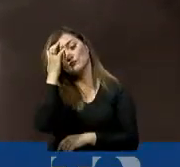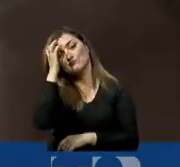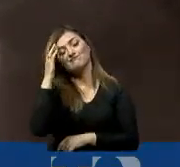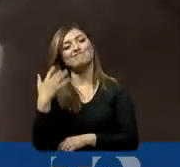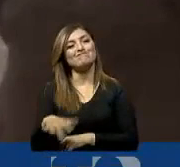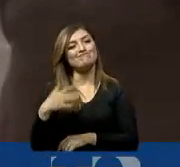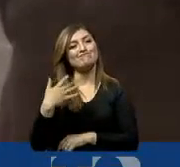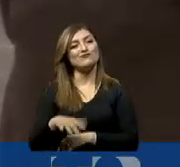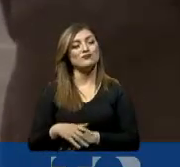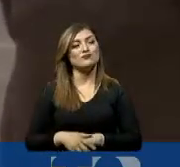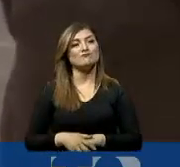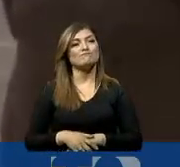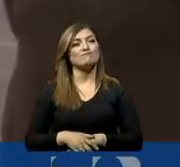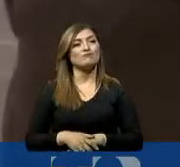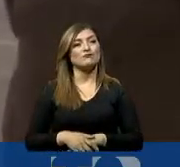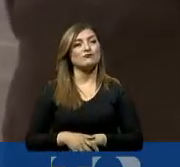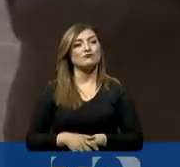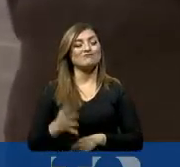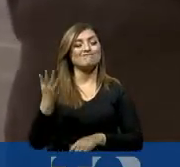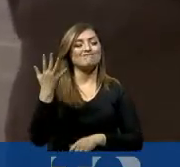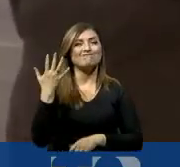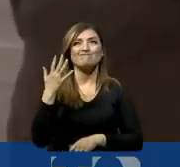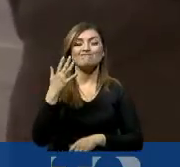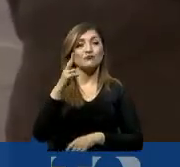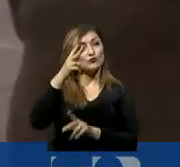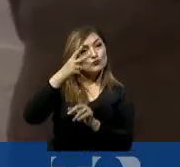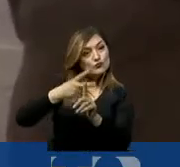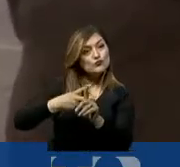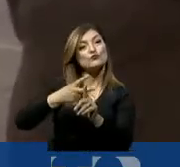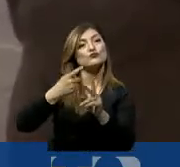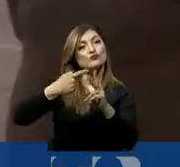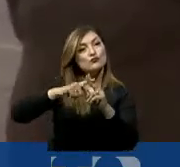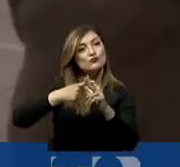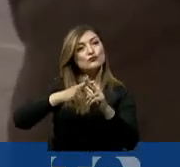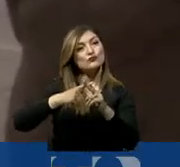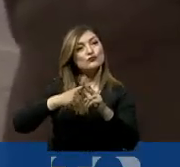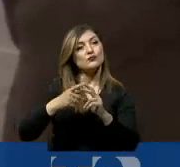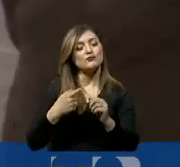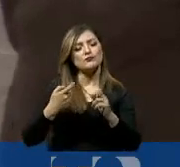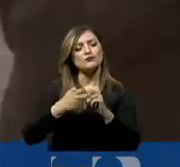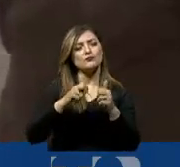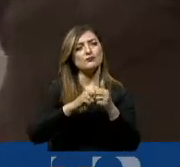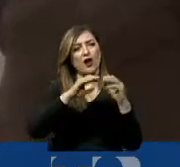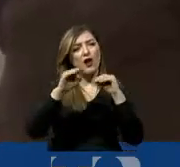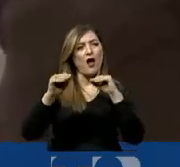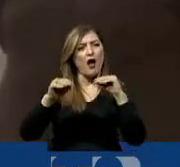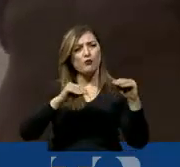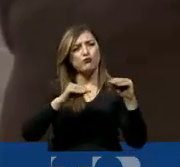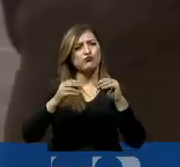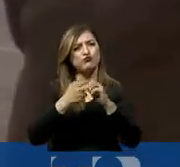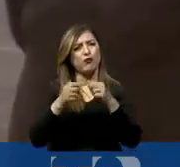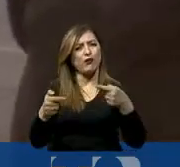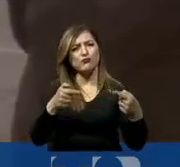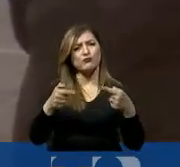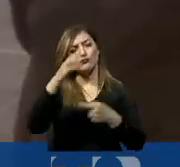muy preocupados, alarmados, porque aseguran que desde hace alrededor de 2 meses empezaron a registrarse una serie de escándalos aquí en el sector. Por